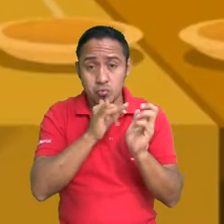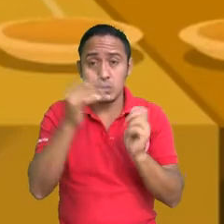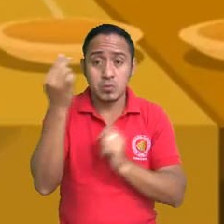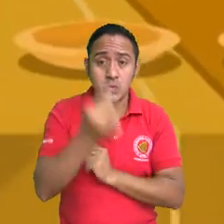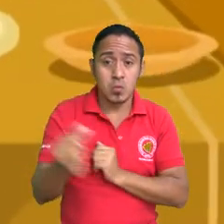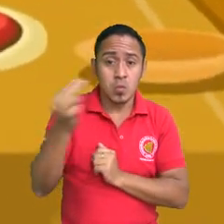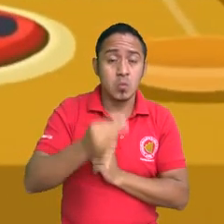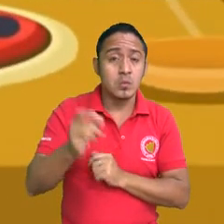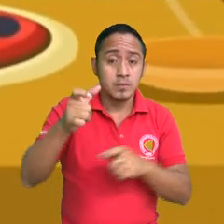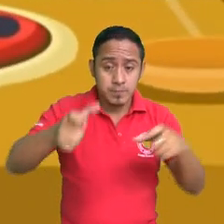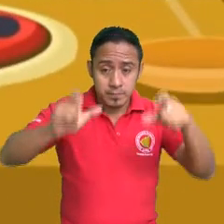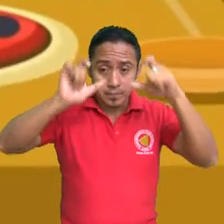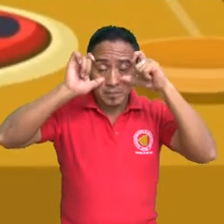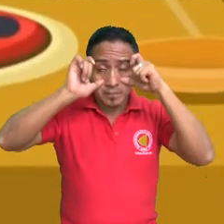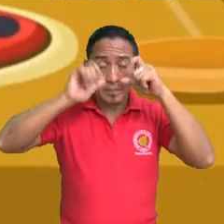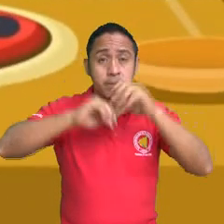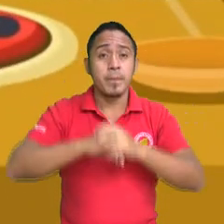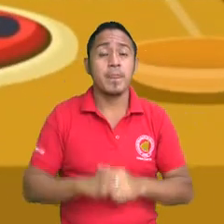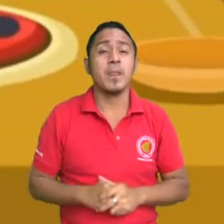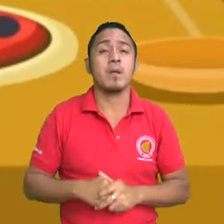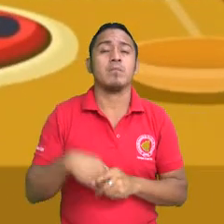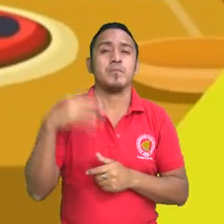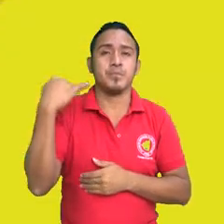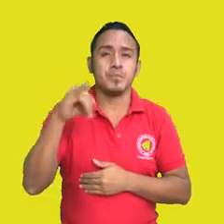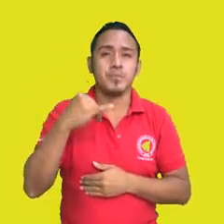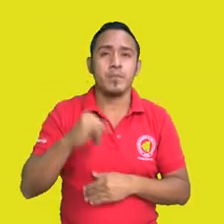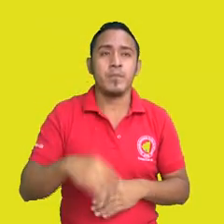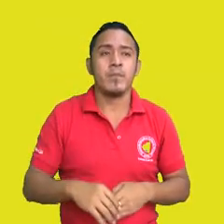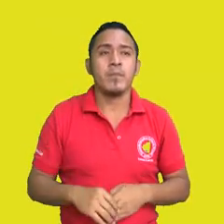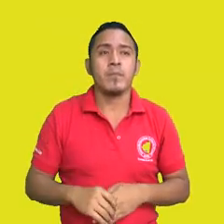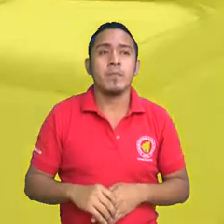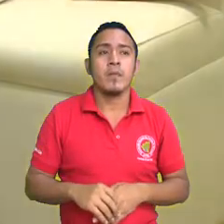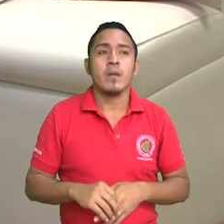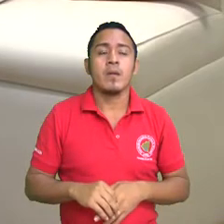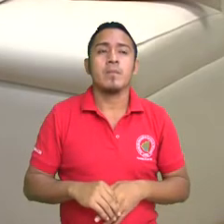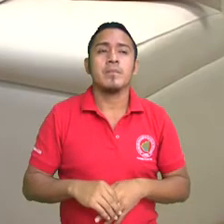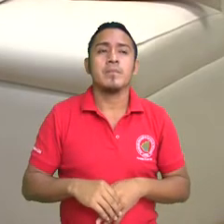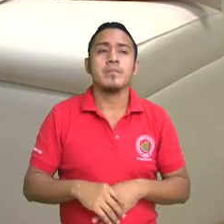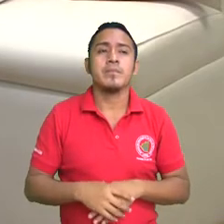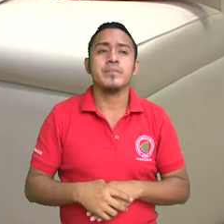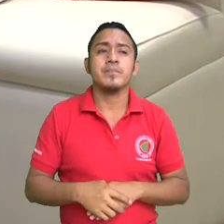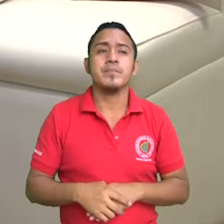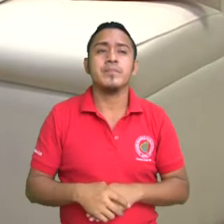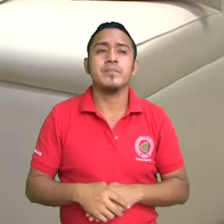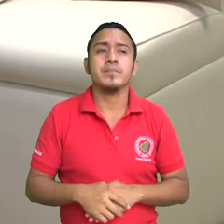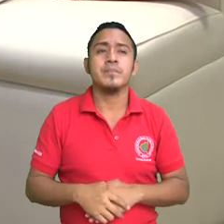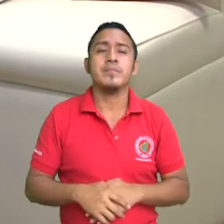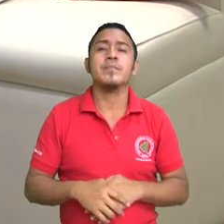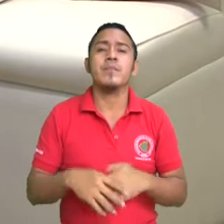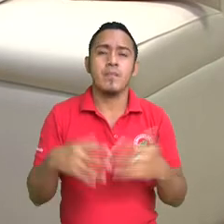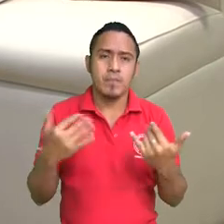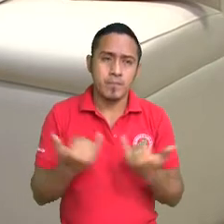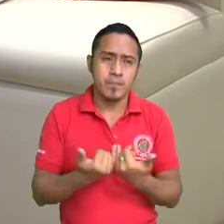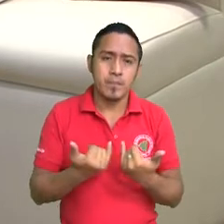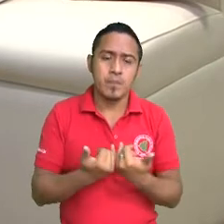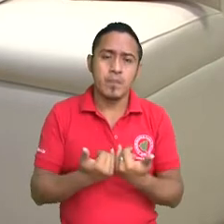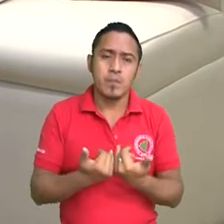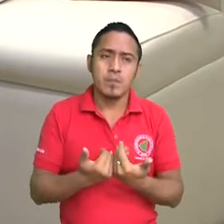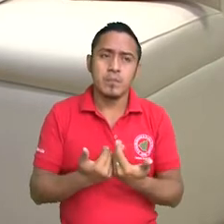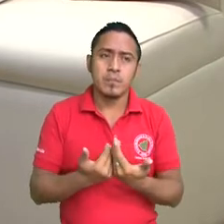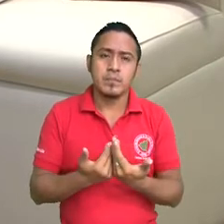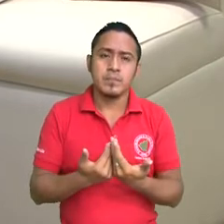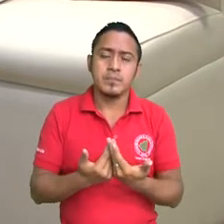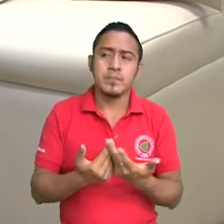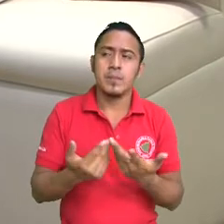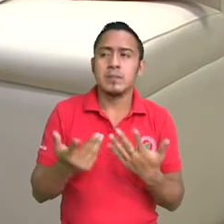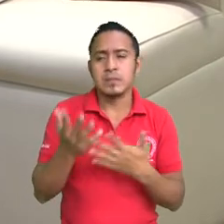usando lentes ha crecido. Ha crecido, así es. Así es. Ok. Ahora, se ha vuelto también,